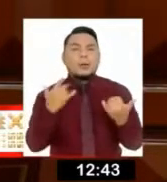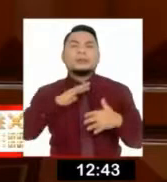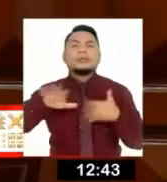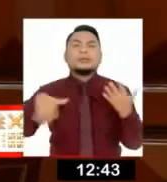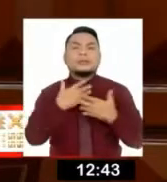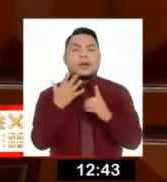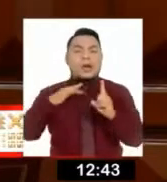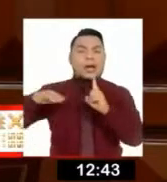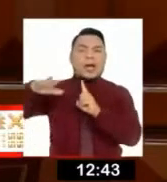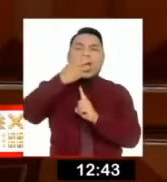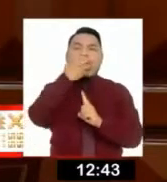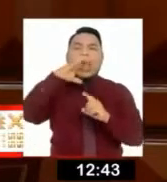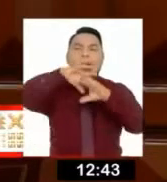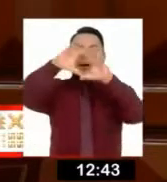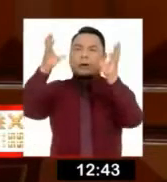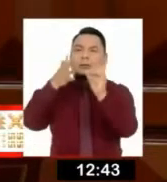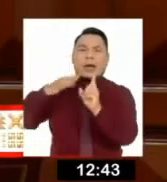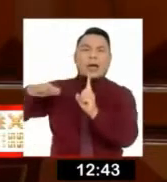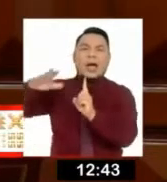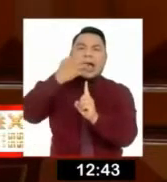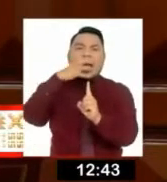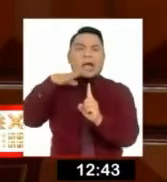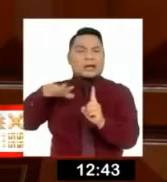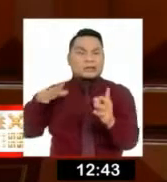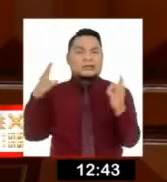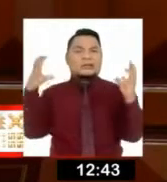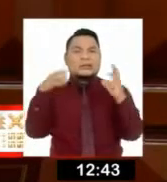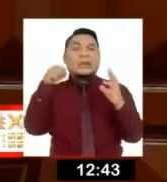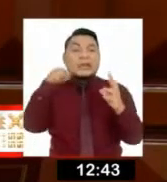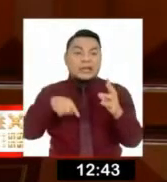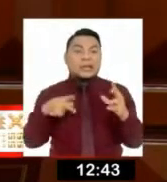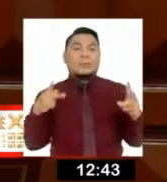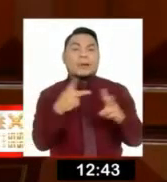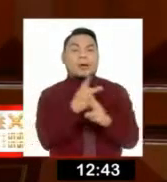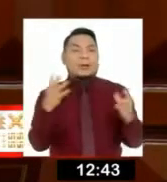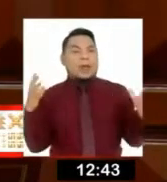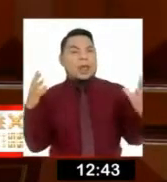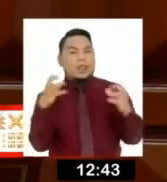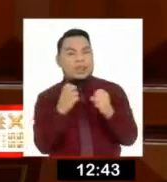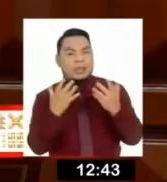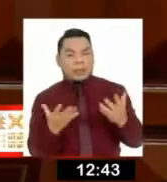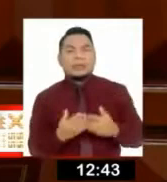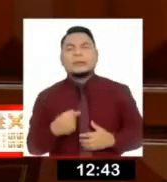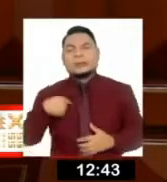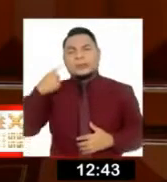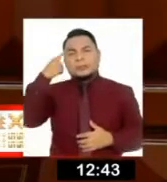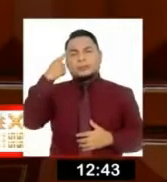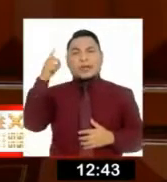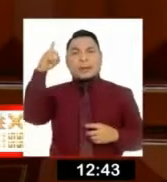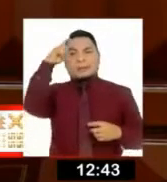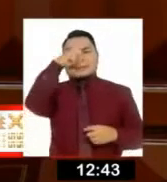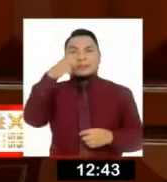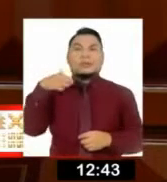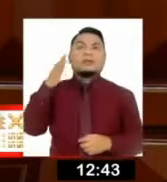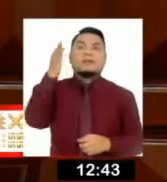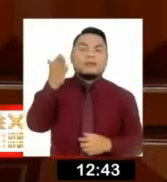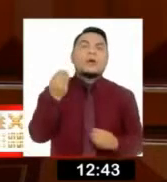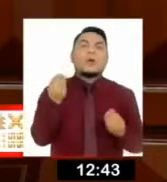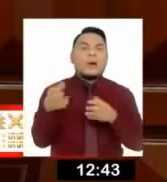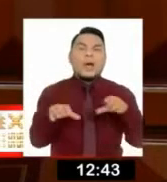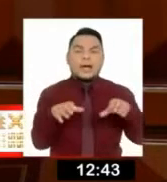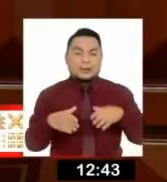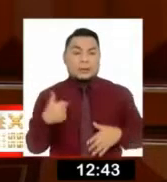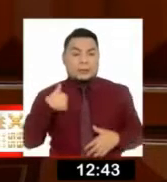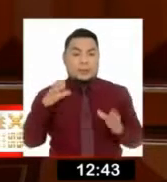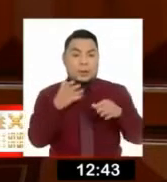calentamiento global, se prevé que esta realidad se agravará. Para hacer frente a estos desafíos, mi